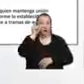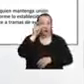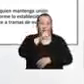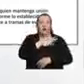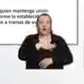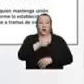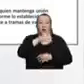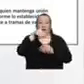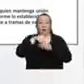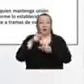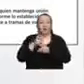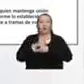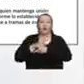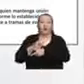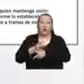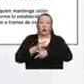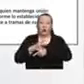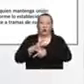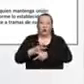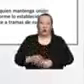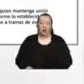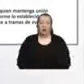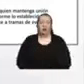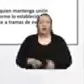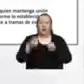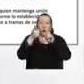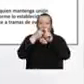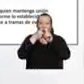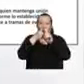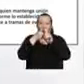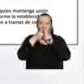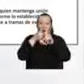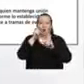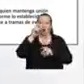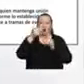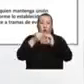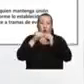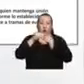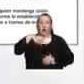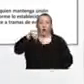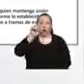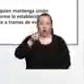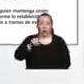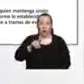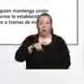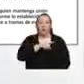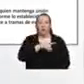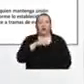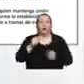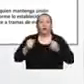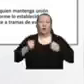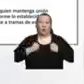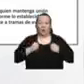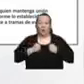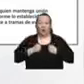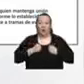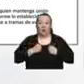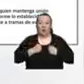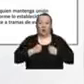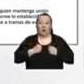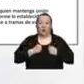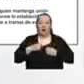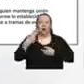sociedades establecidas etcétera número alguno a ver la referencia a protestar en directo e indirecto incluye la